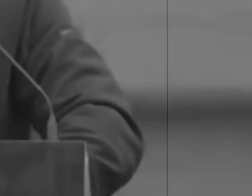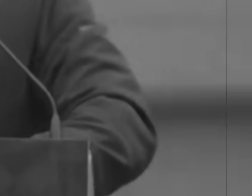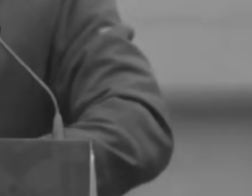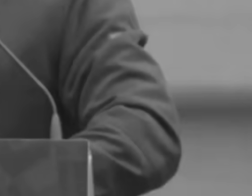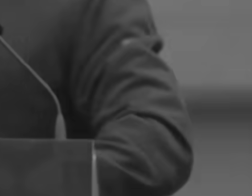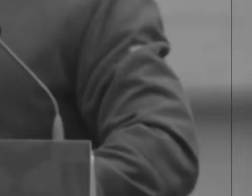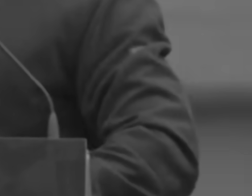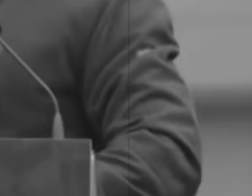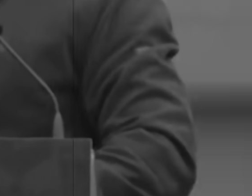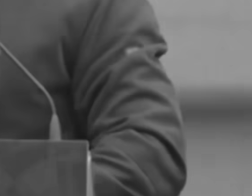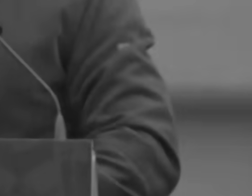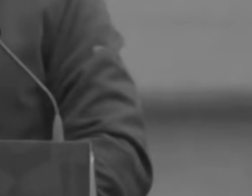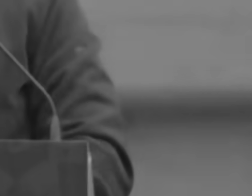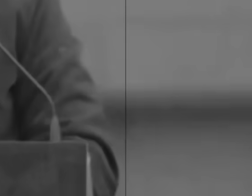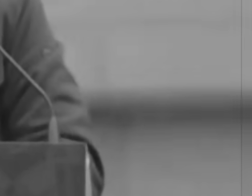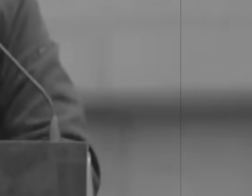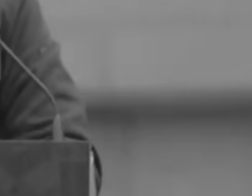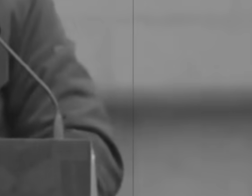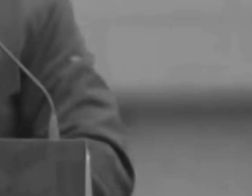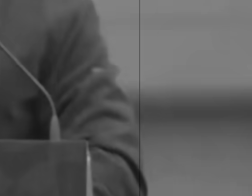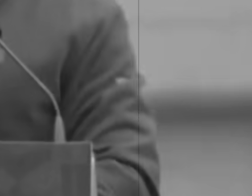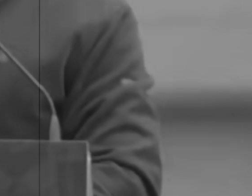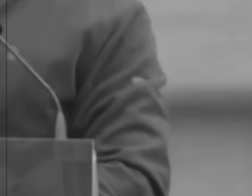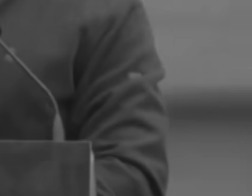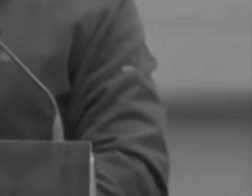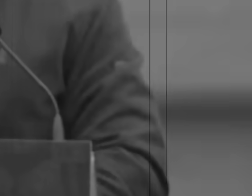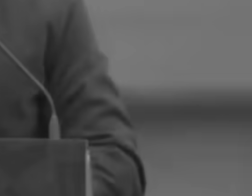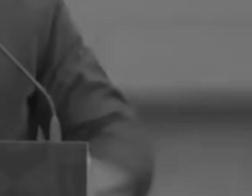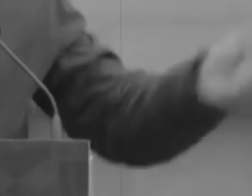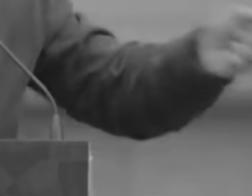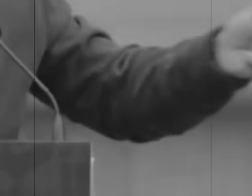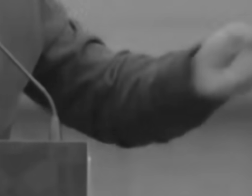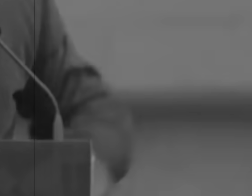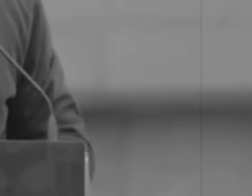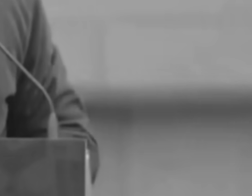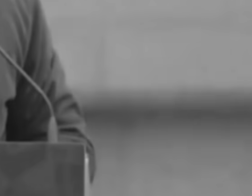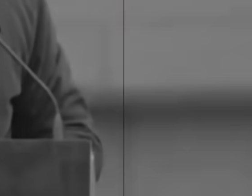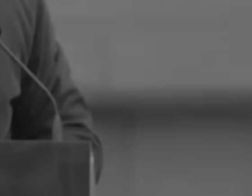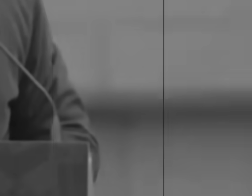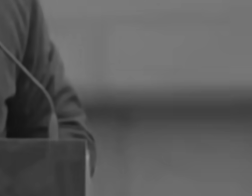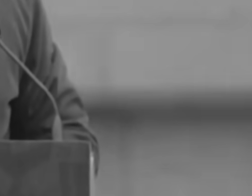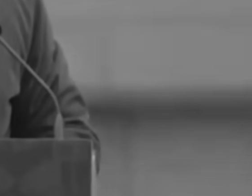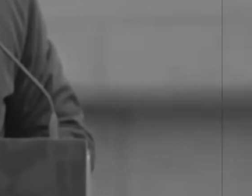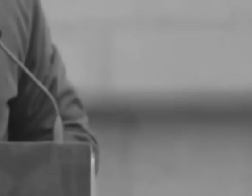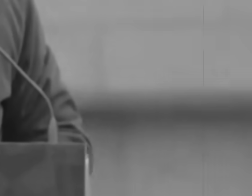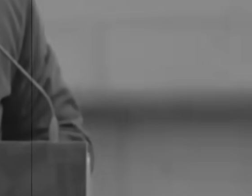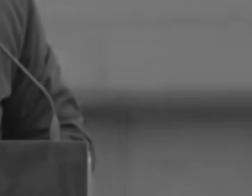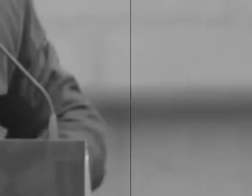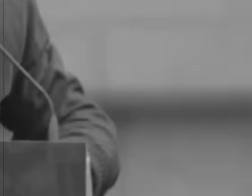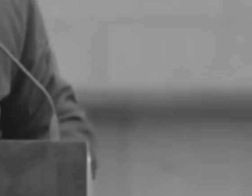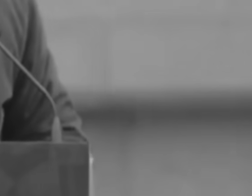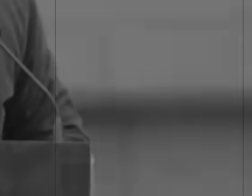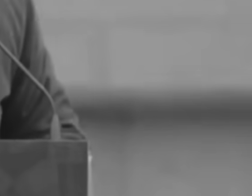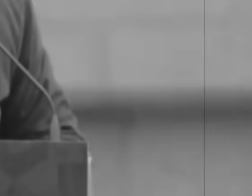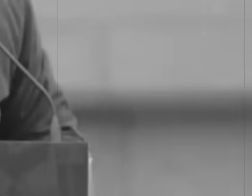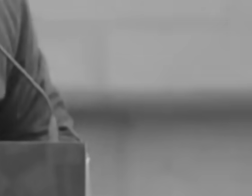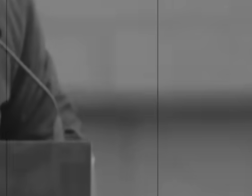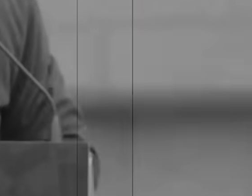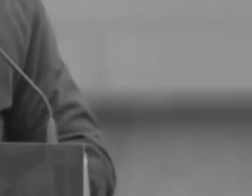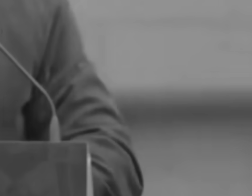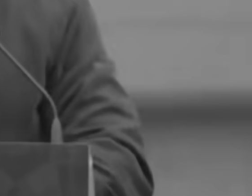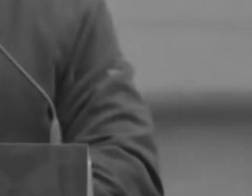Va rodeado de una protección tremenda. Incluso a Cataluña se fue con una metralleta. ¿Se acordáis de aquello,